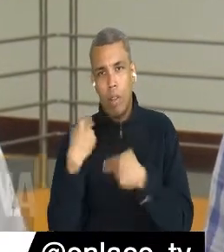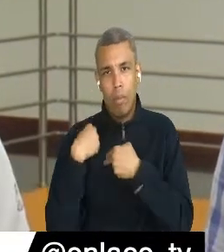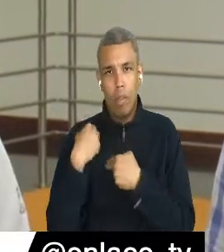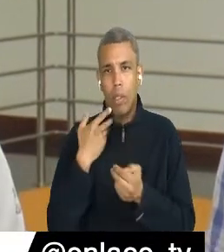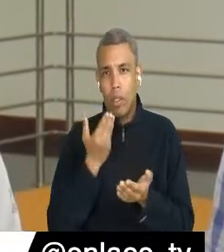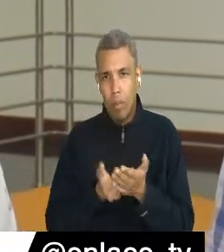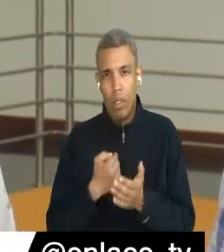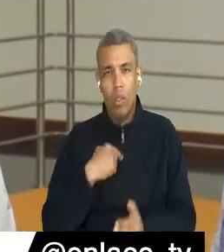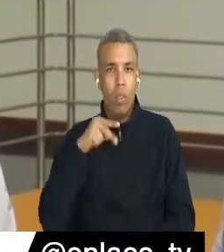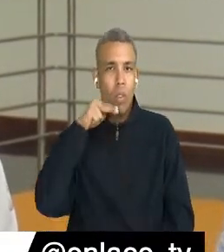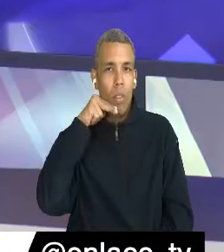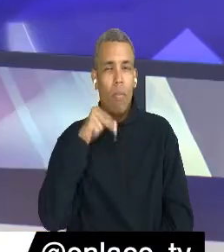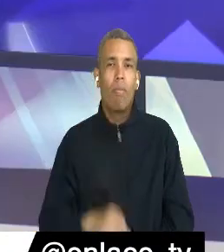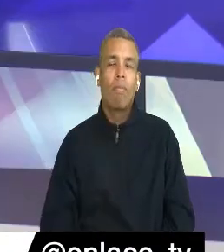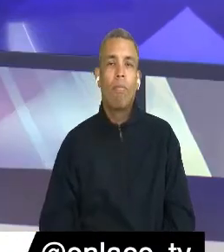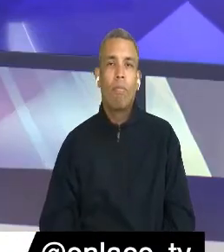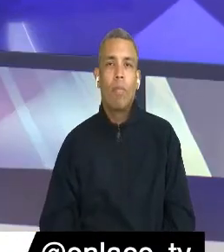Luis Felipe Delgado.